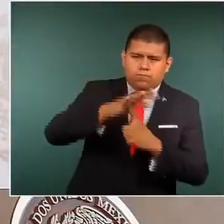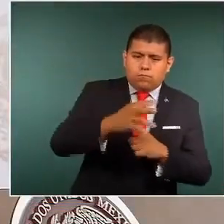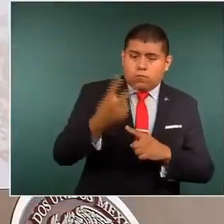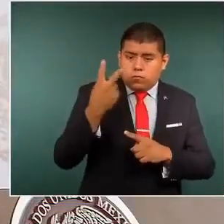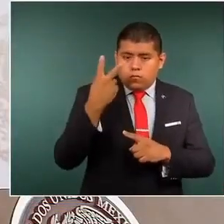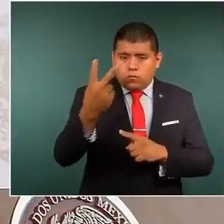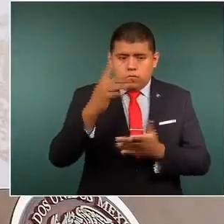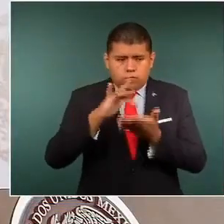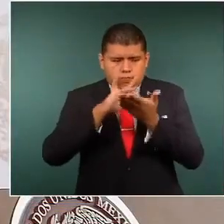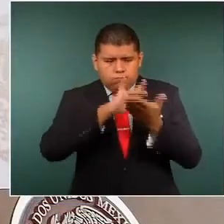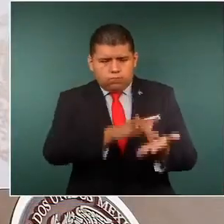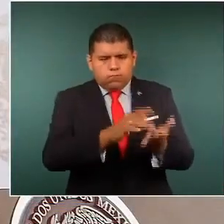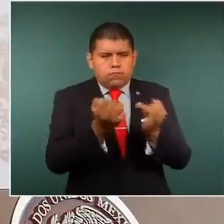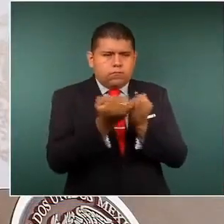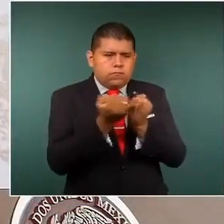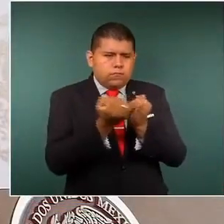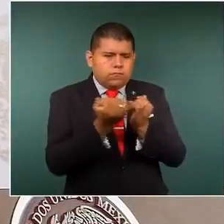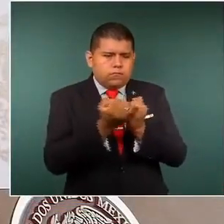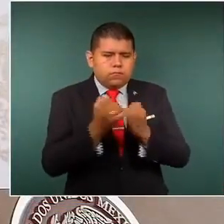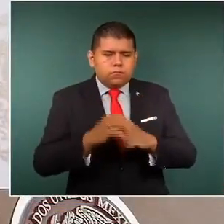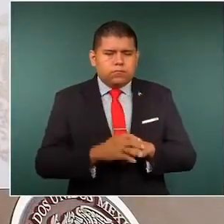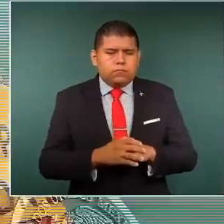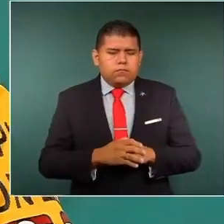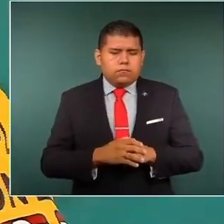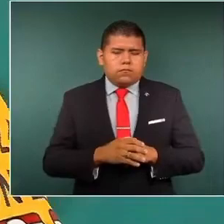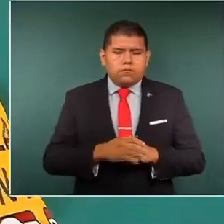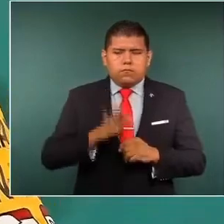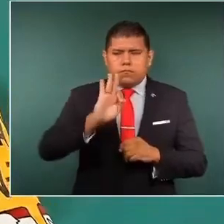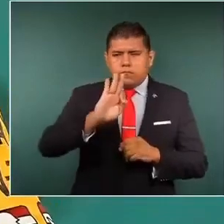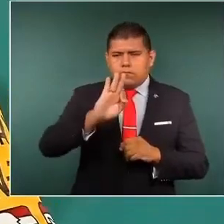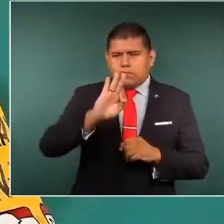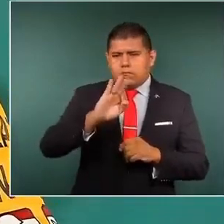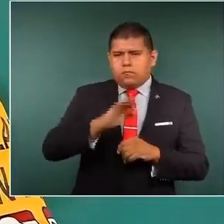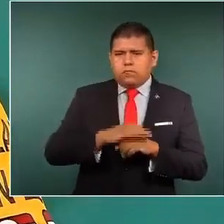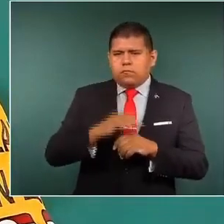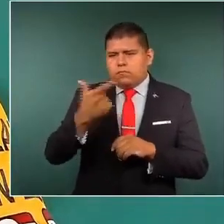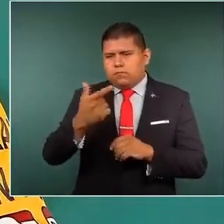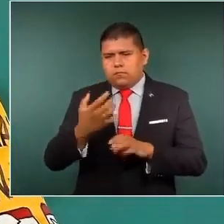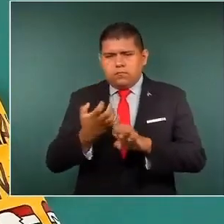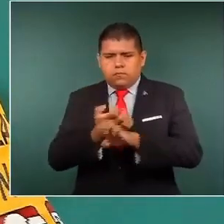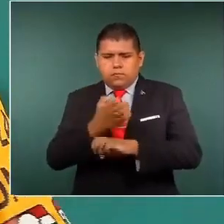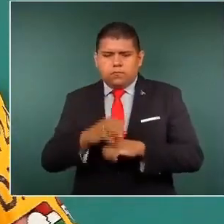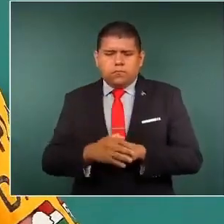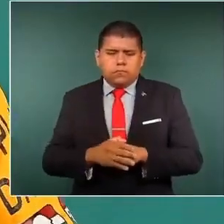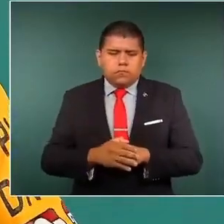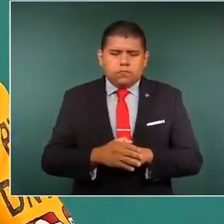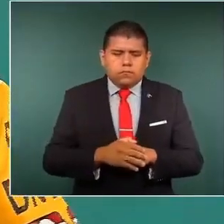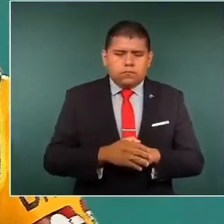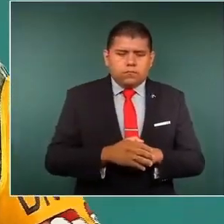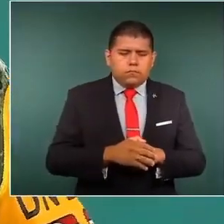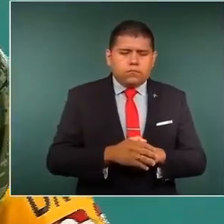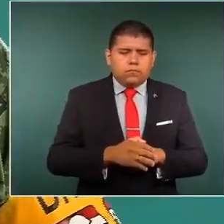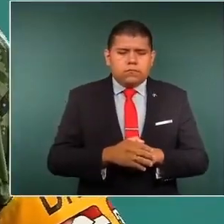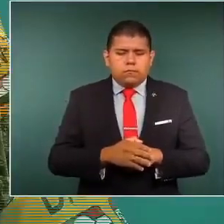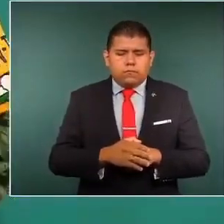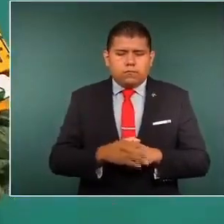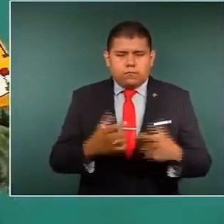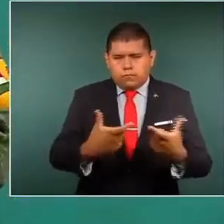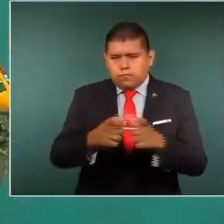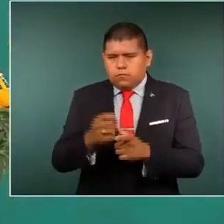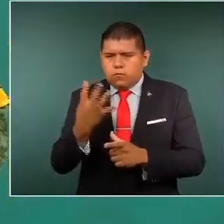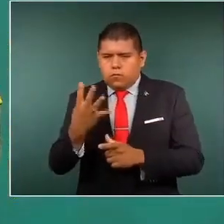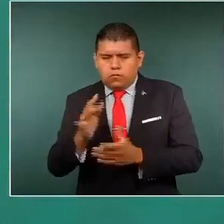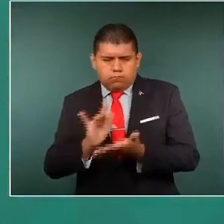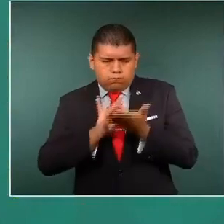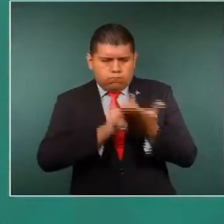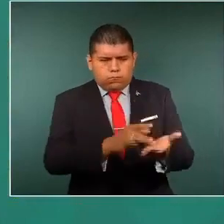con toda su tripulación y por parte de la Fiscalía del Estado cuatro células que acompañan a cada uno de los